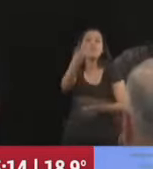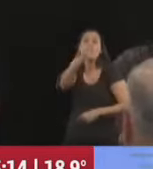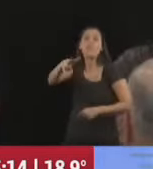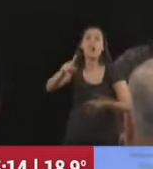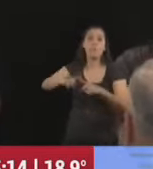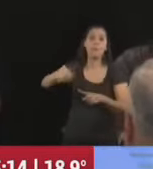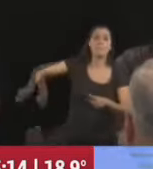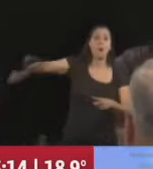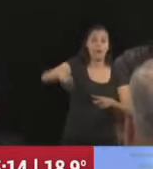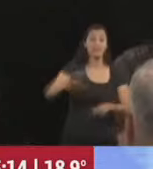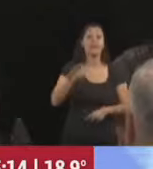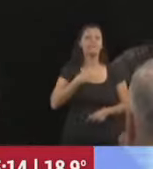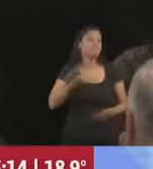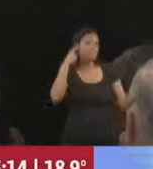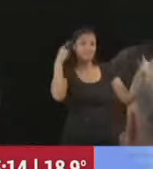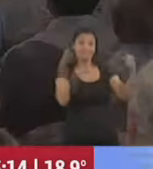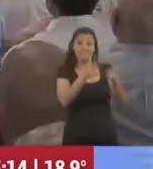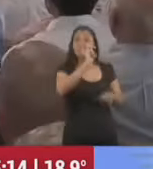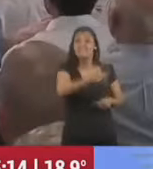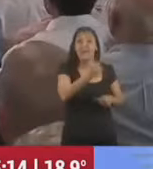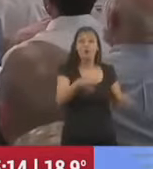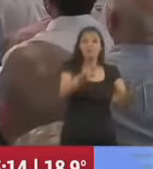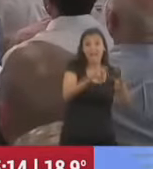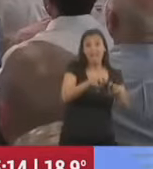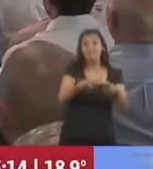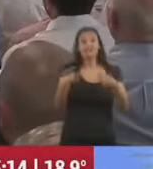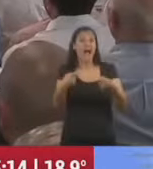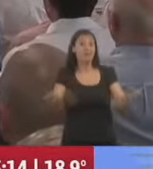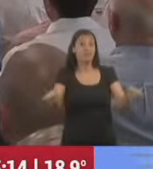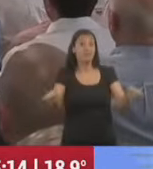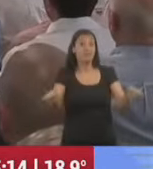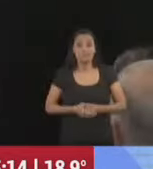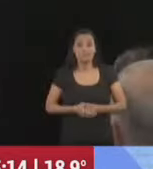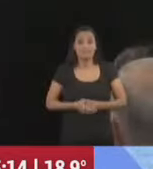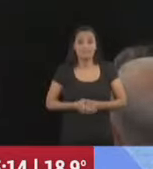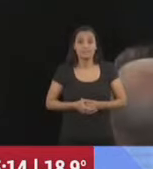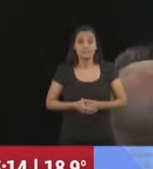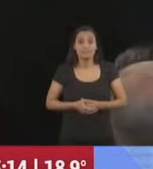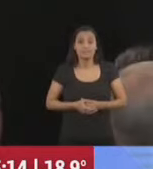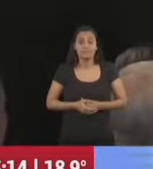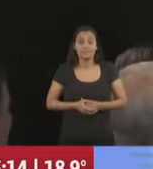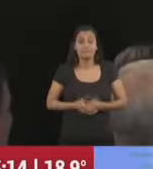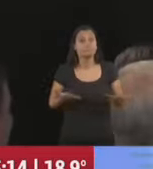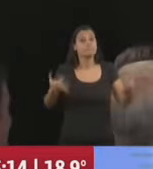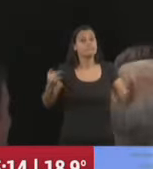también desequilibrio. Yo, mire, respaldo lo que hizo mi bloque,